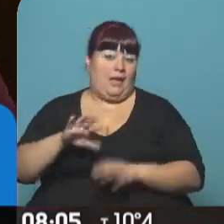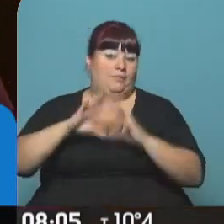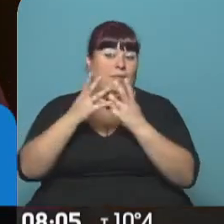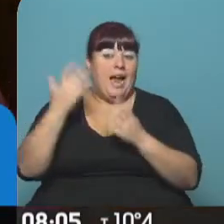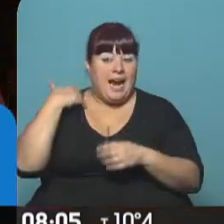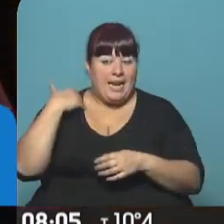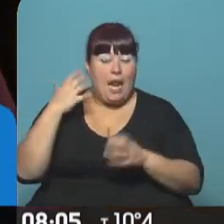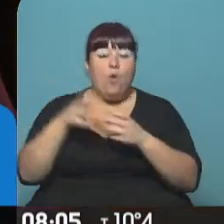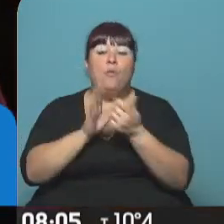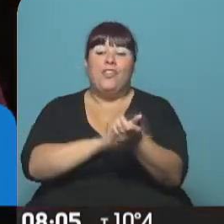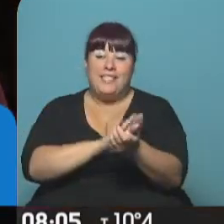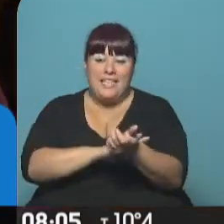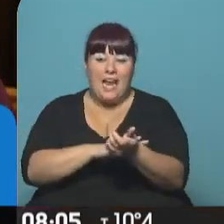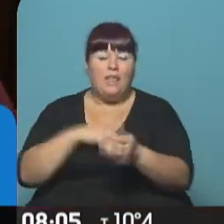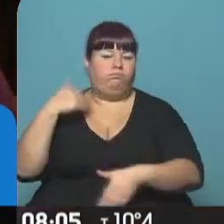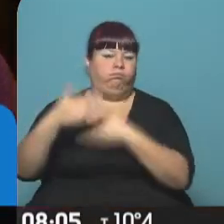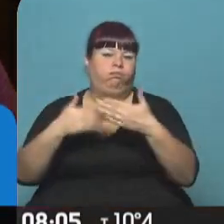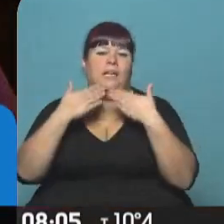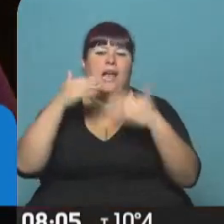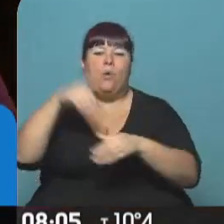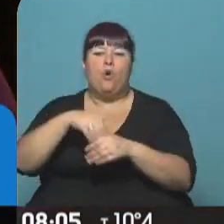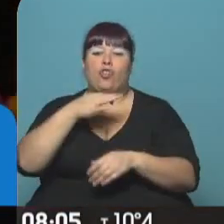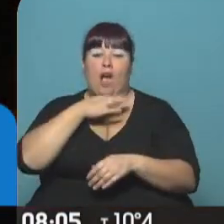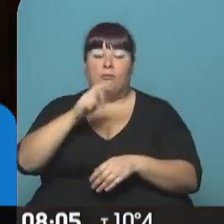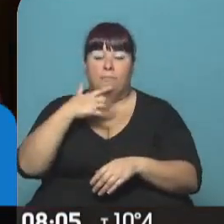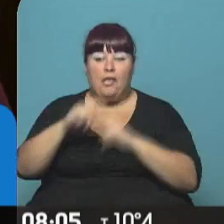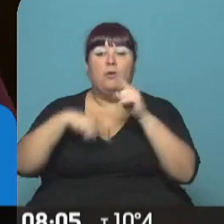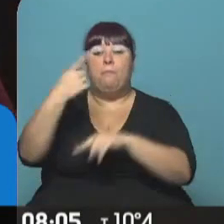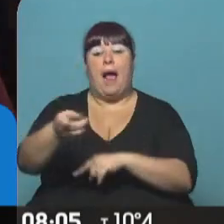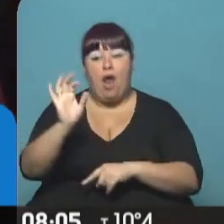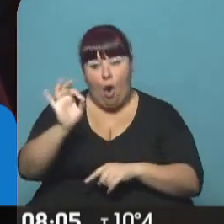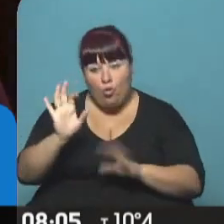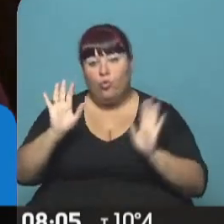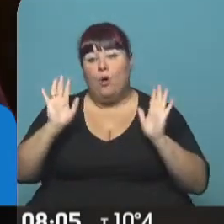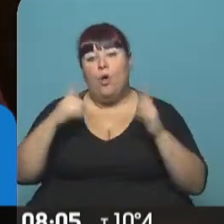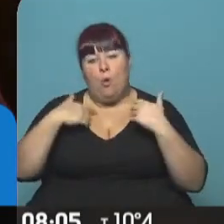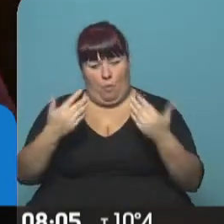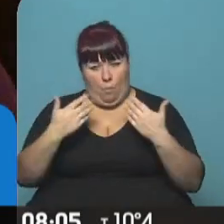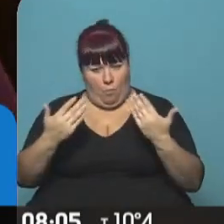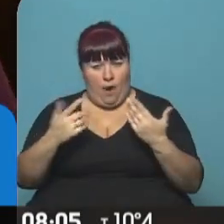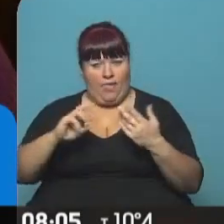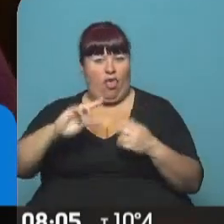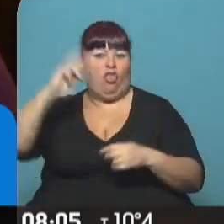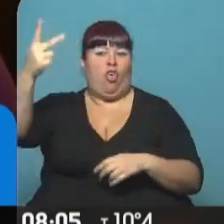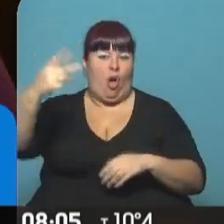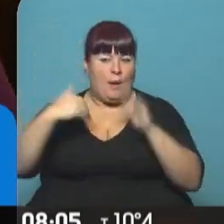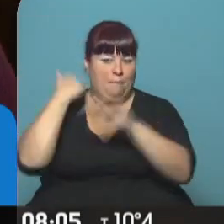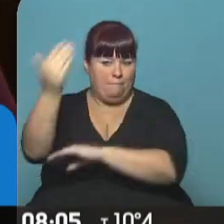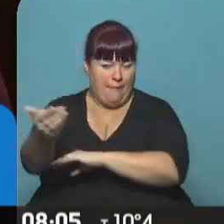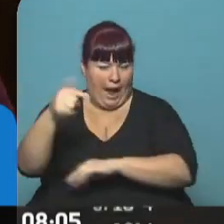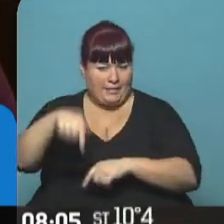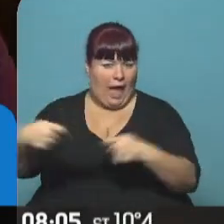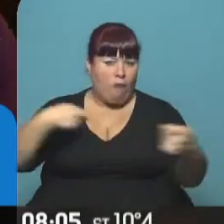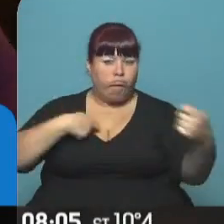general el frente de izquierda crece desde la elección de agosto en La Paz hacia octubre, tenemos la posibilidad de multiplicar